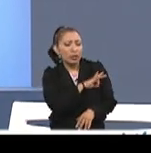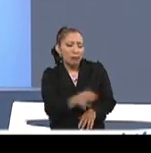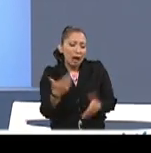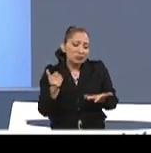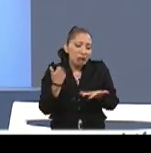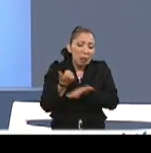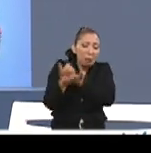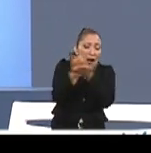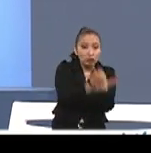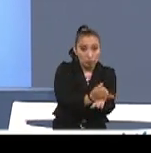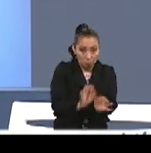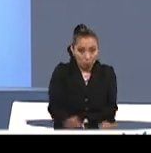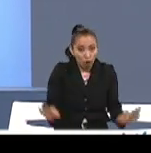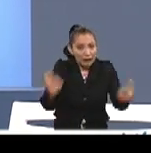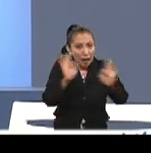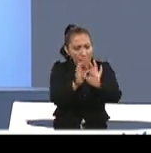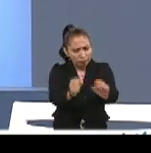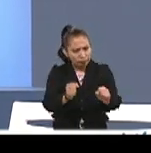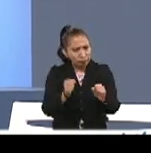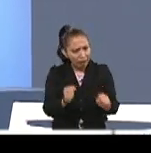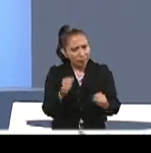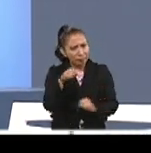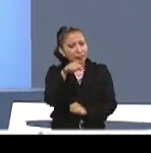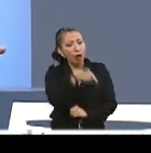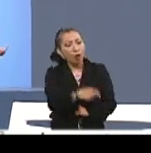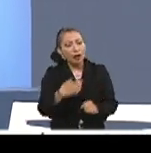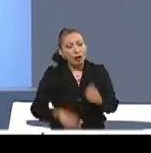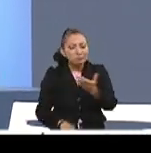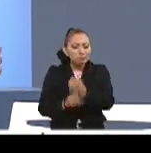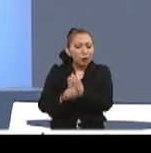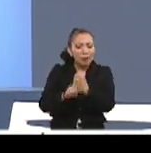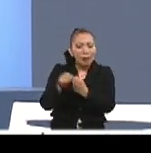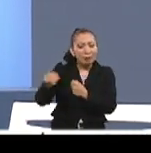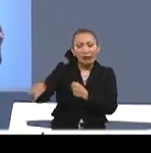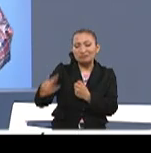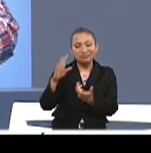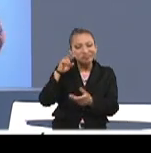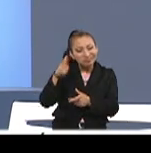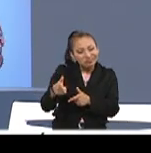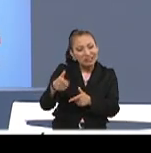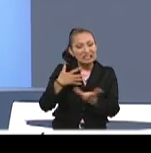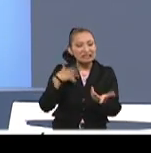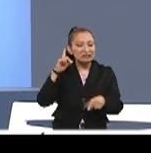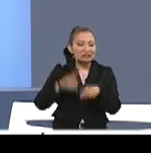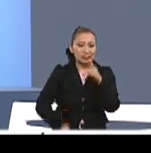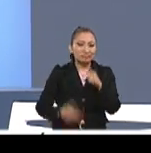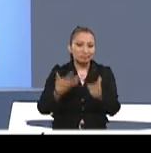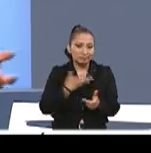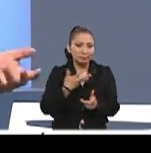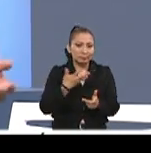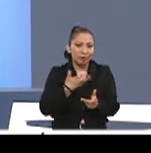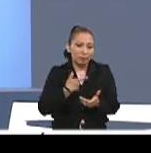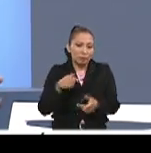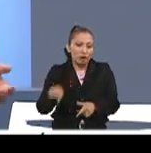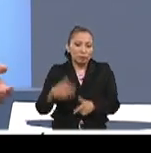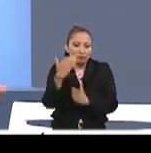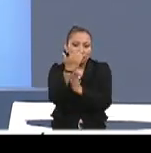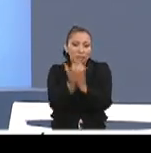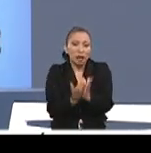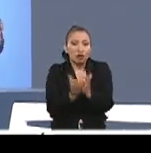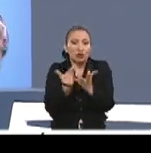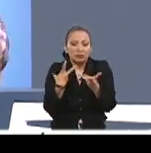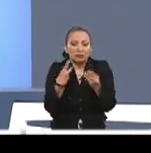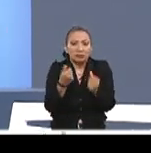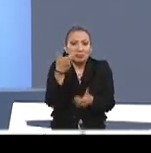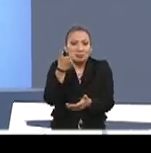generar un impacto importante, un impacto contundente. Una barrera importante que creemos es la que tenemos, pues es la de reducir nuestros